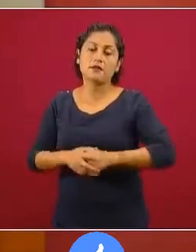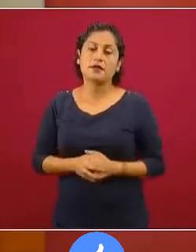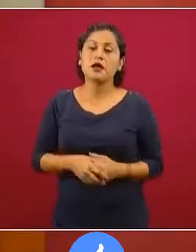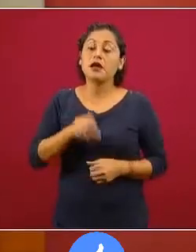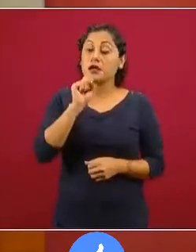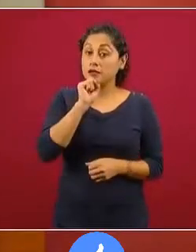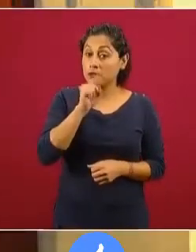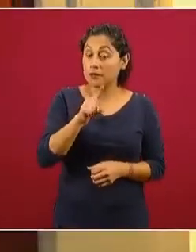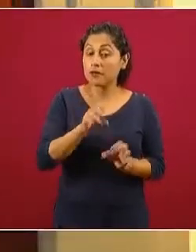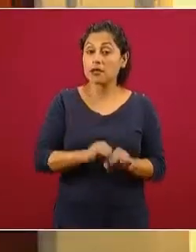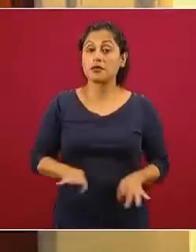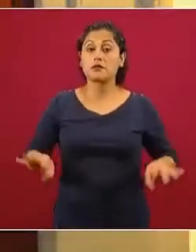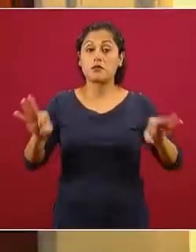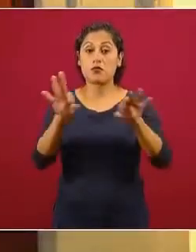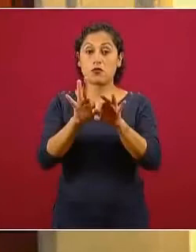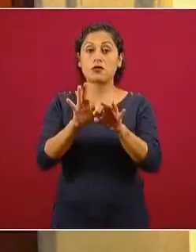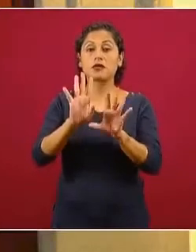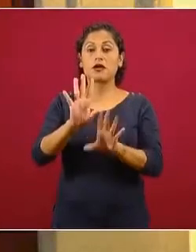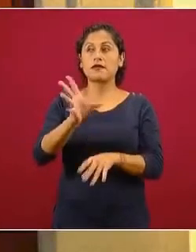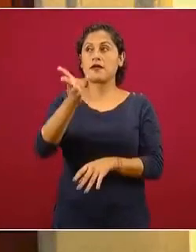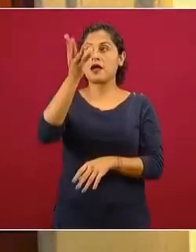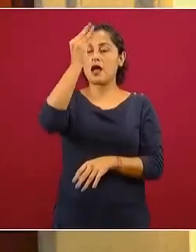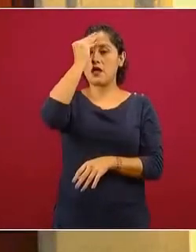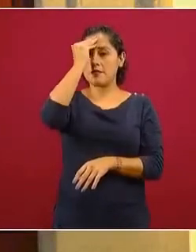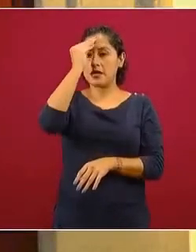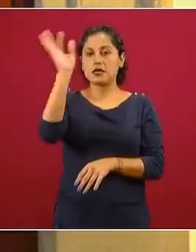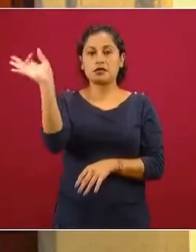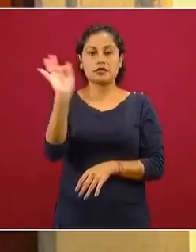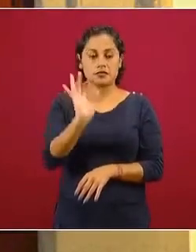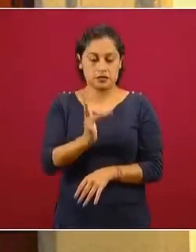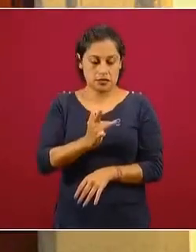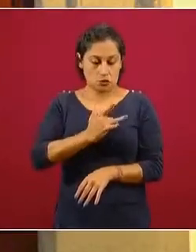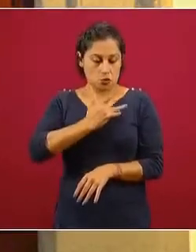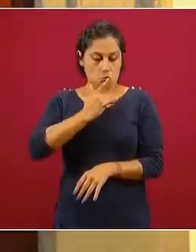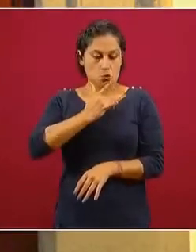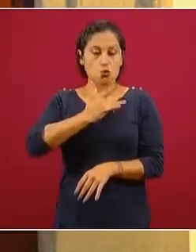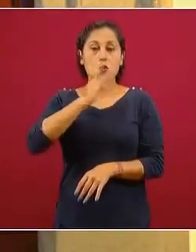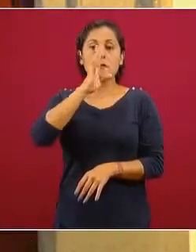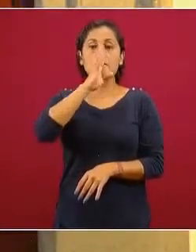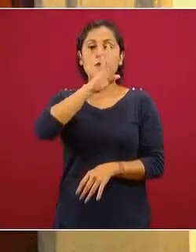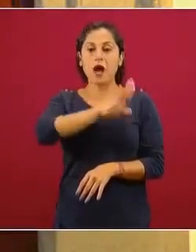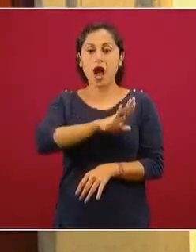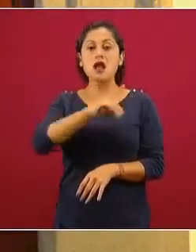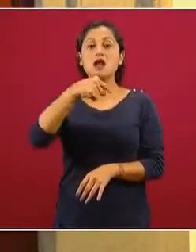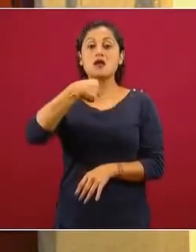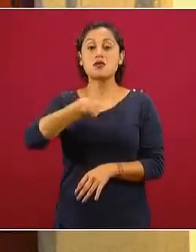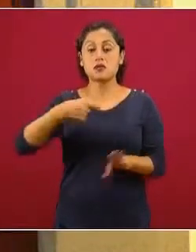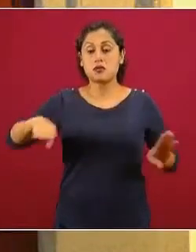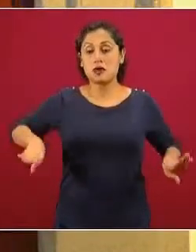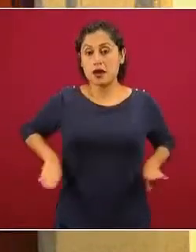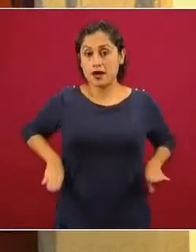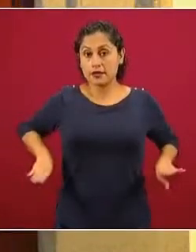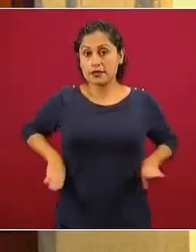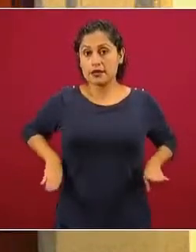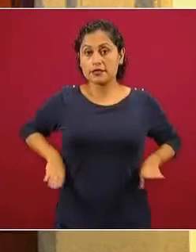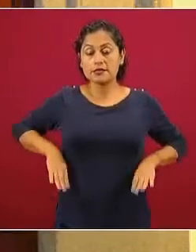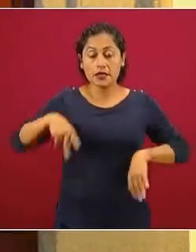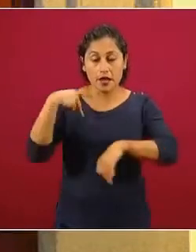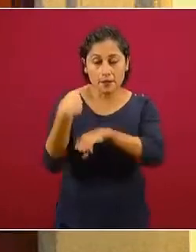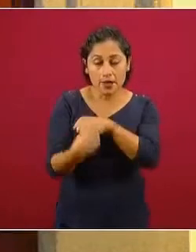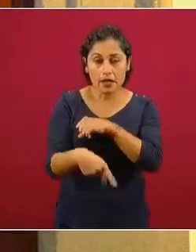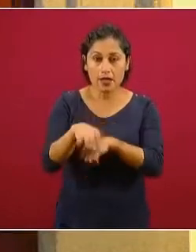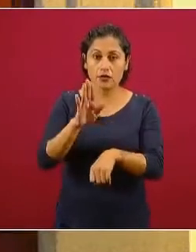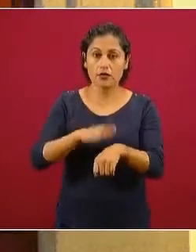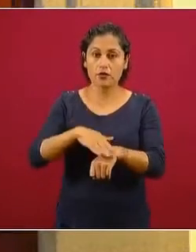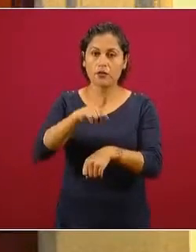rápidamente que saber que si somos personas que pertenecemos a un grupo de riesgo, los hemos mencionado en muchas